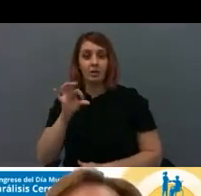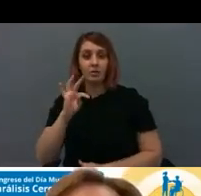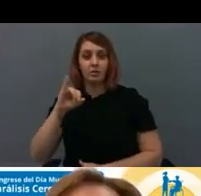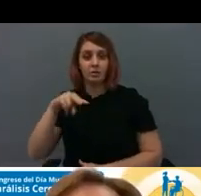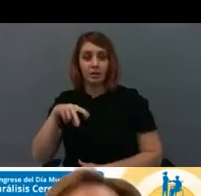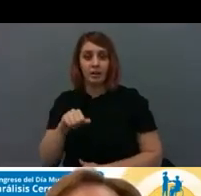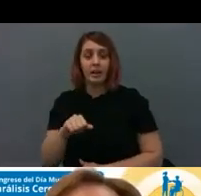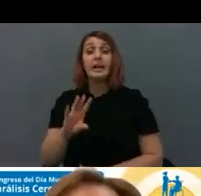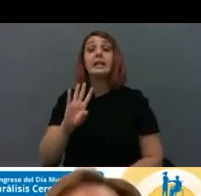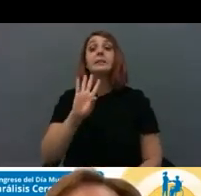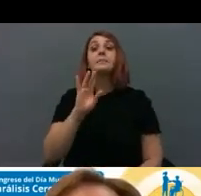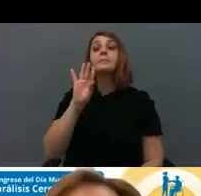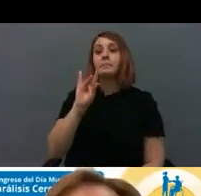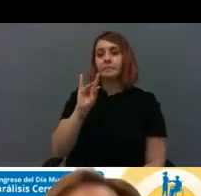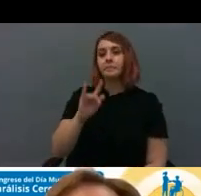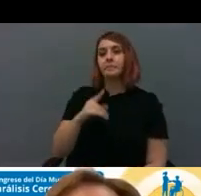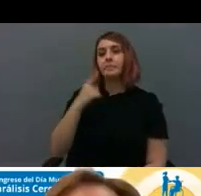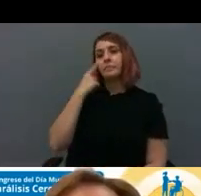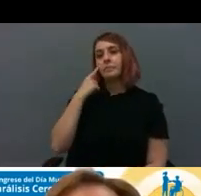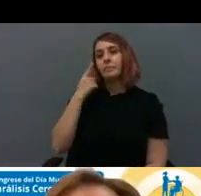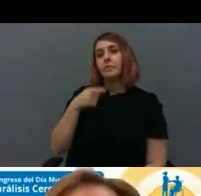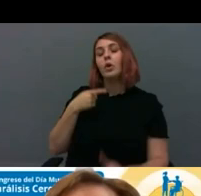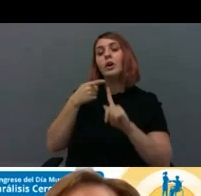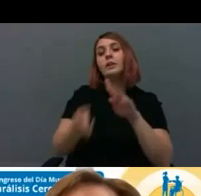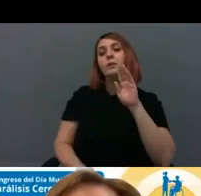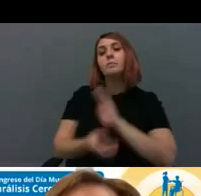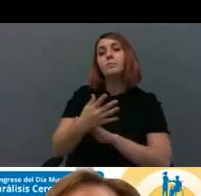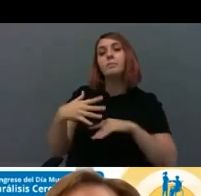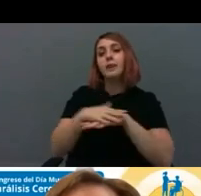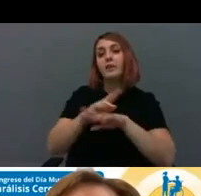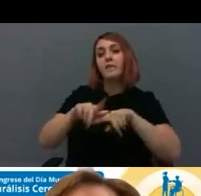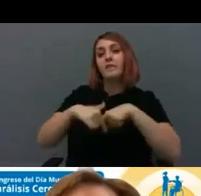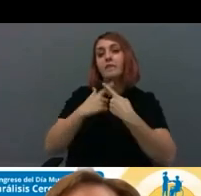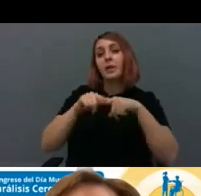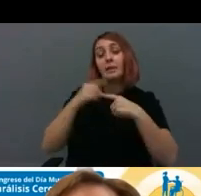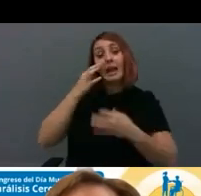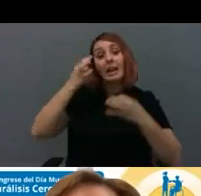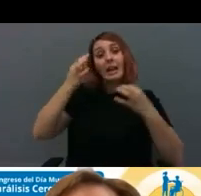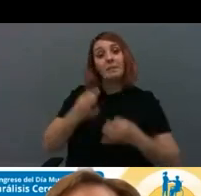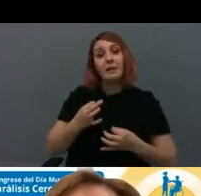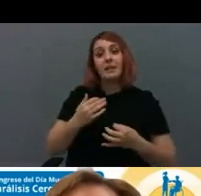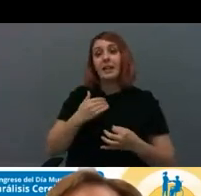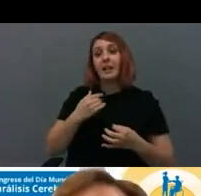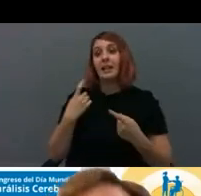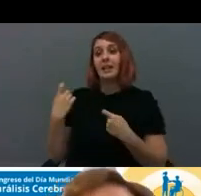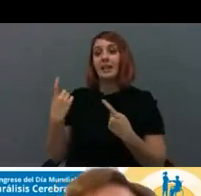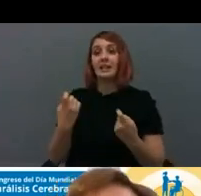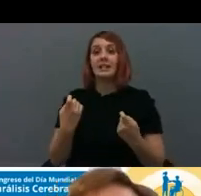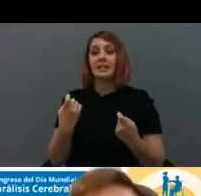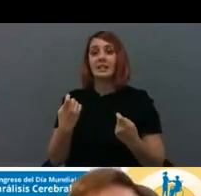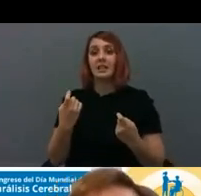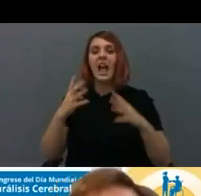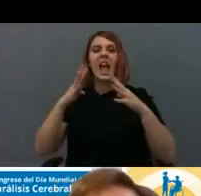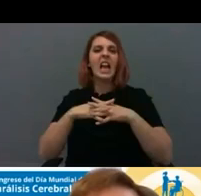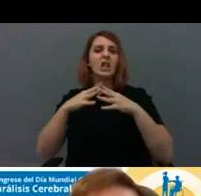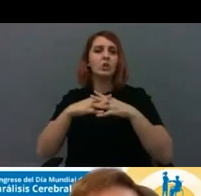Sí, para crear una red de familias, realmente tampoco hace falta tener una